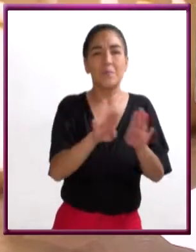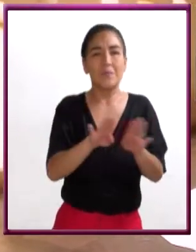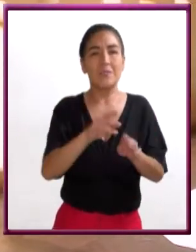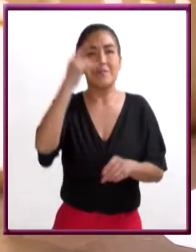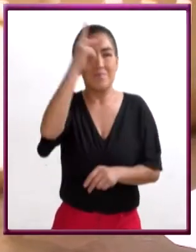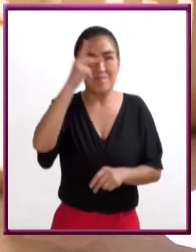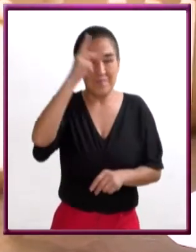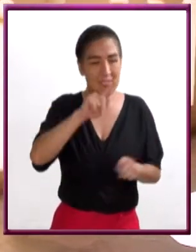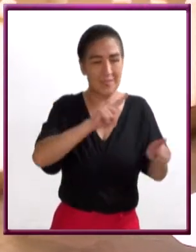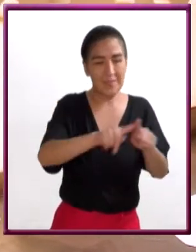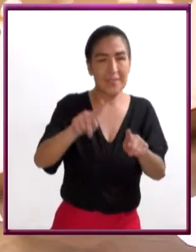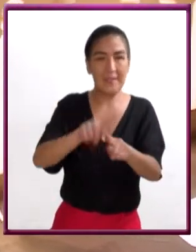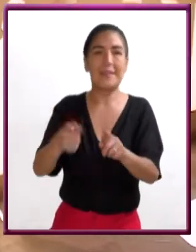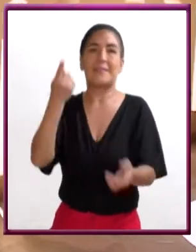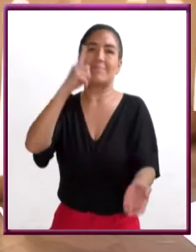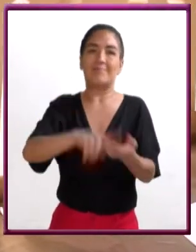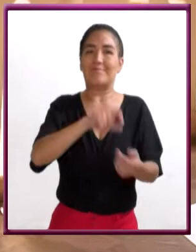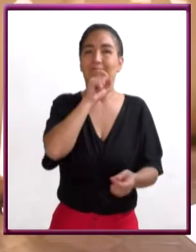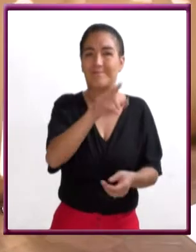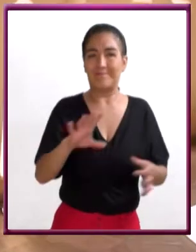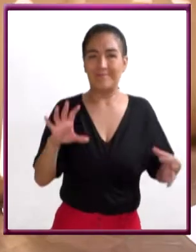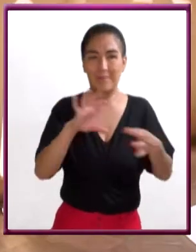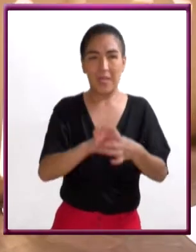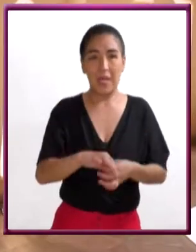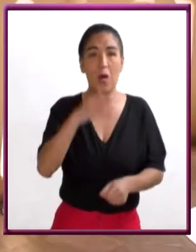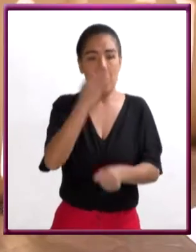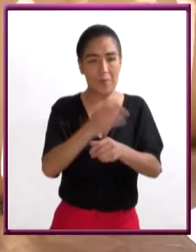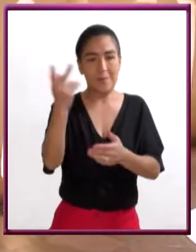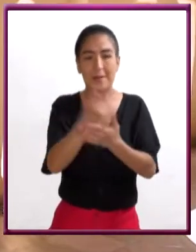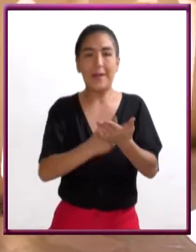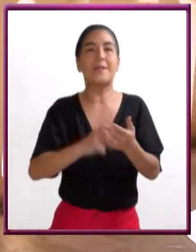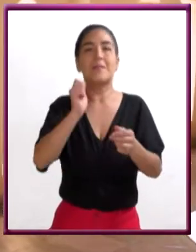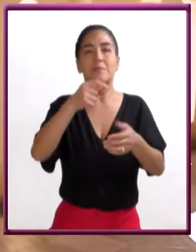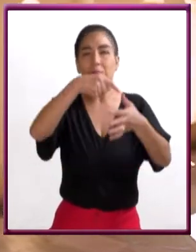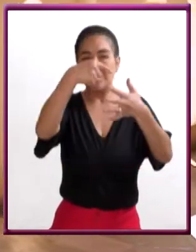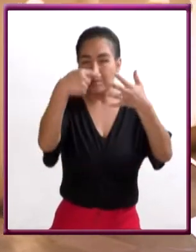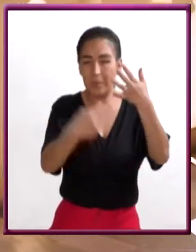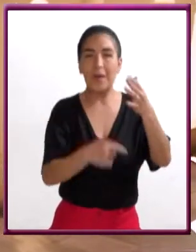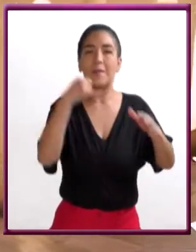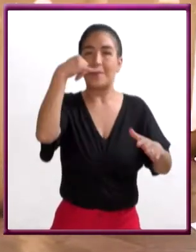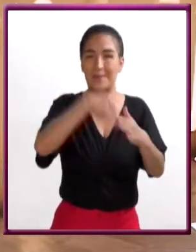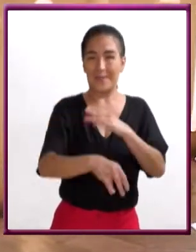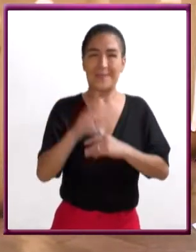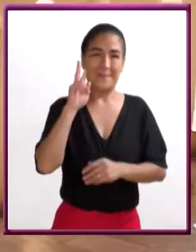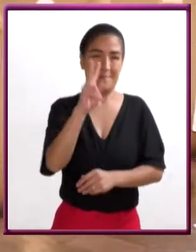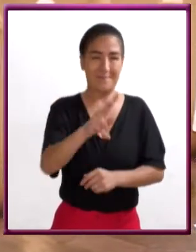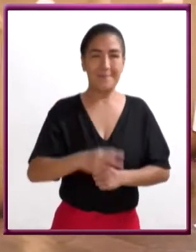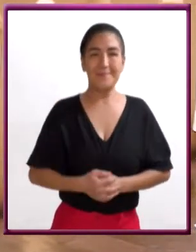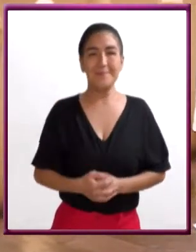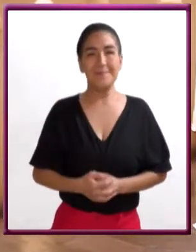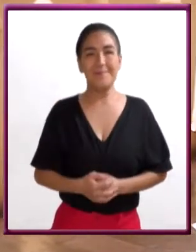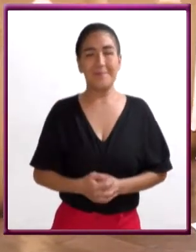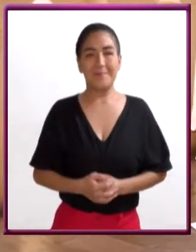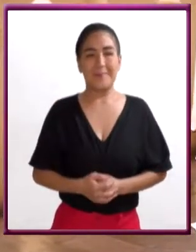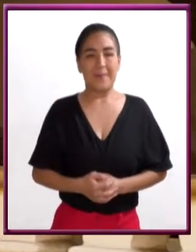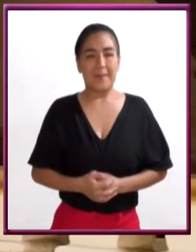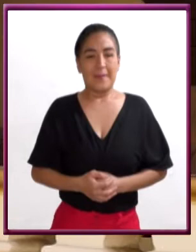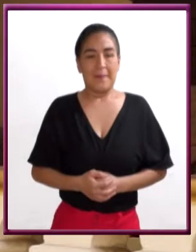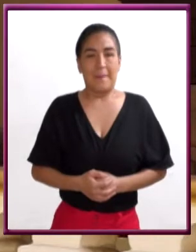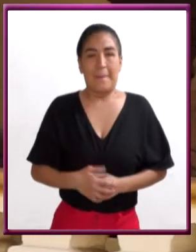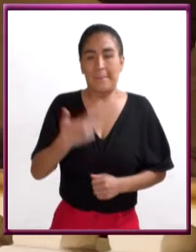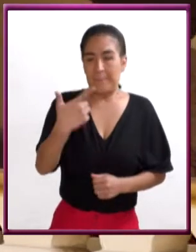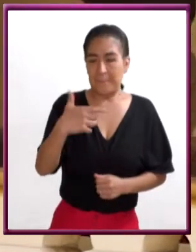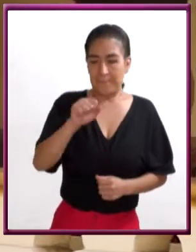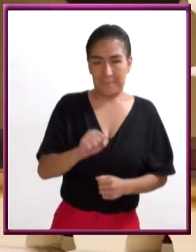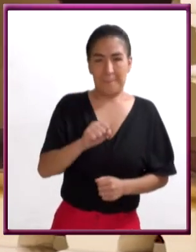muchos mecanismos psicológicos involucrados en él, pero en este programa lo abordaremos a profundidad. Quédate con nosotros.